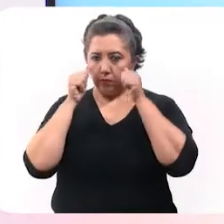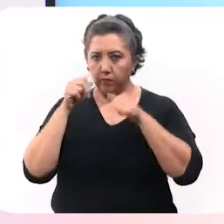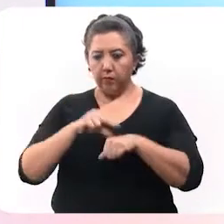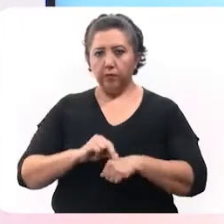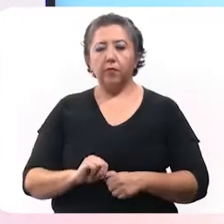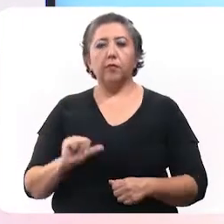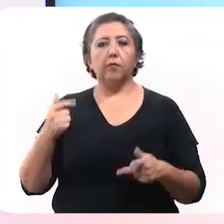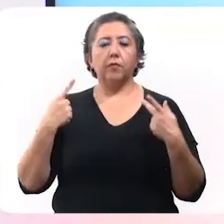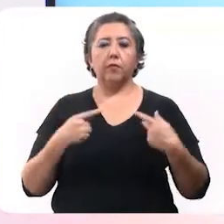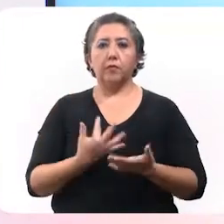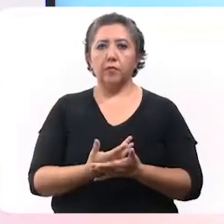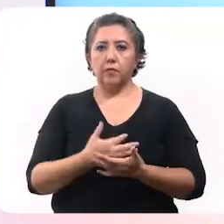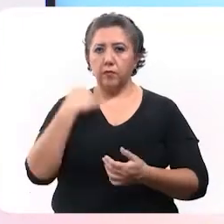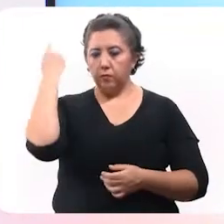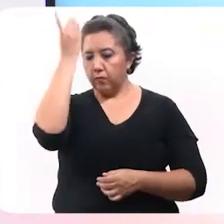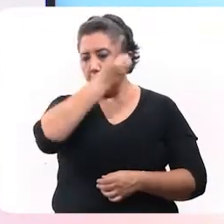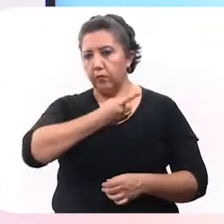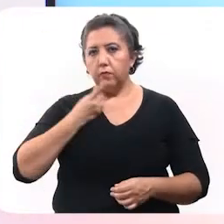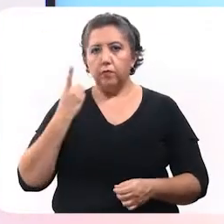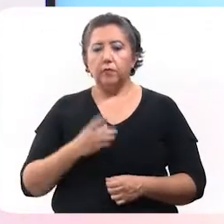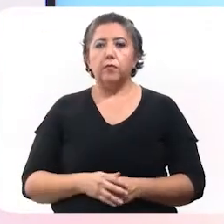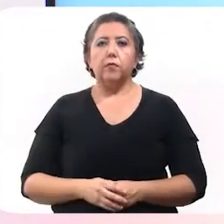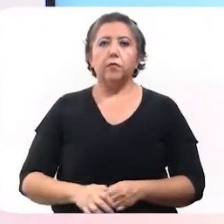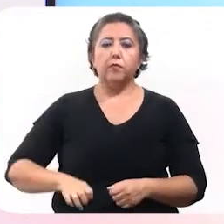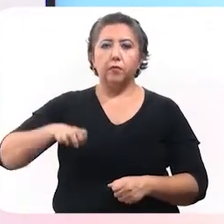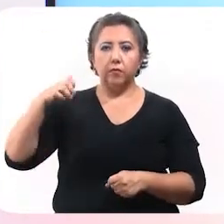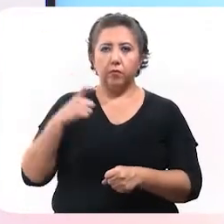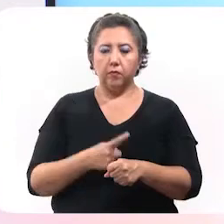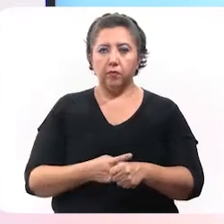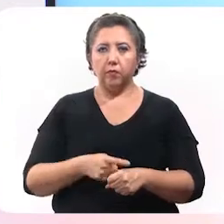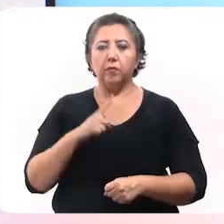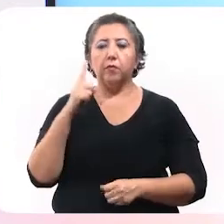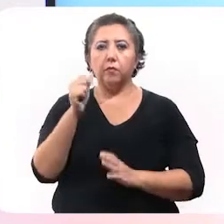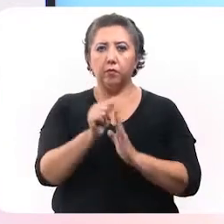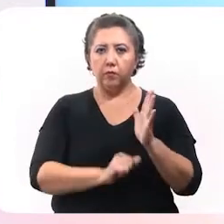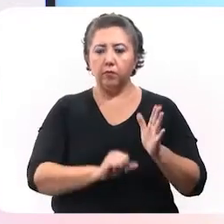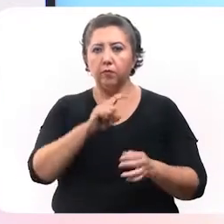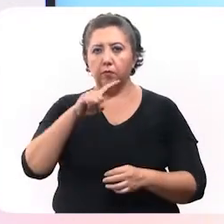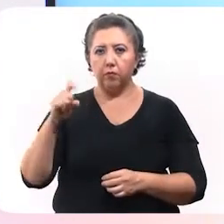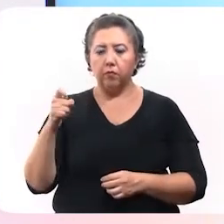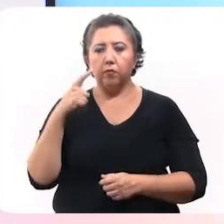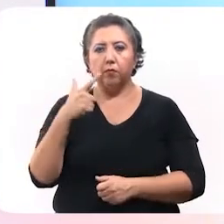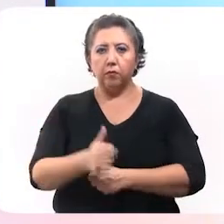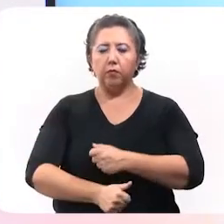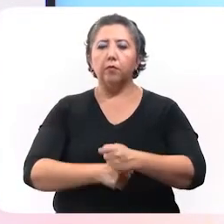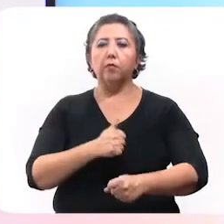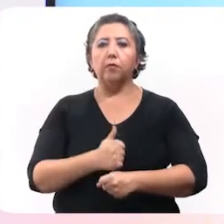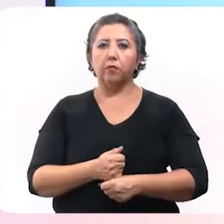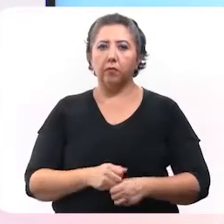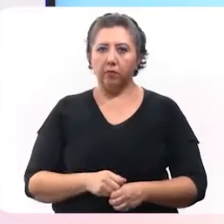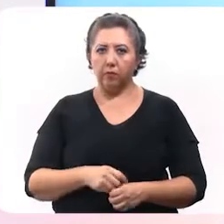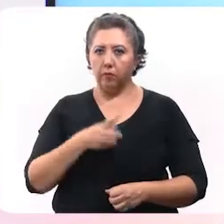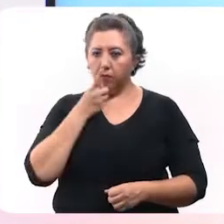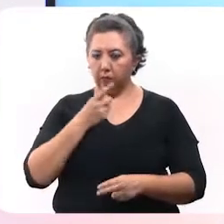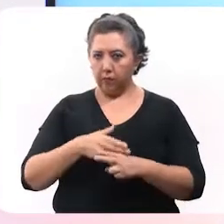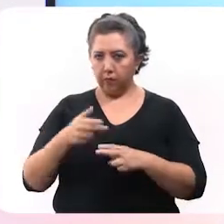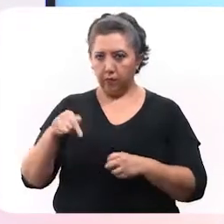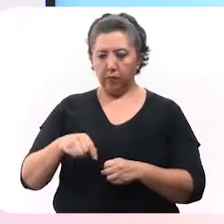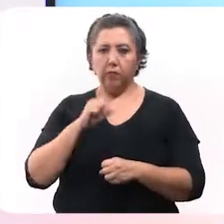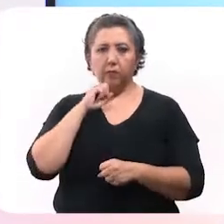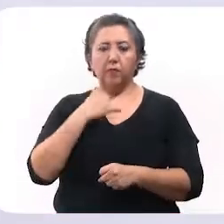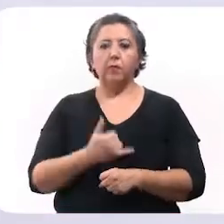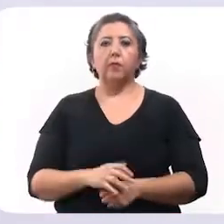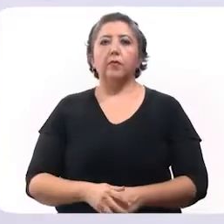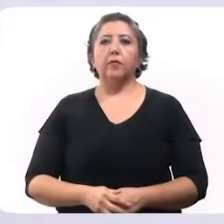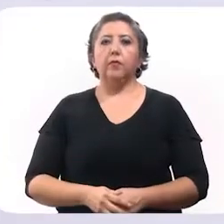total. Hay otros pacientes a la espera de diagnóstico. El rango de edad de los casos es de 1 mes a 107 años. Hasta aquí el reporte,